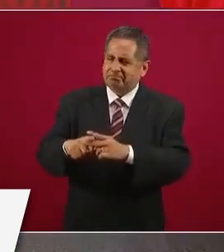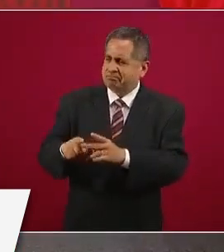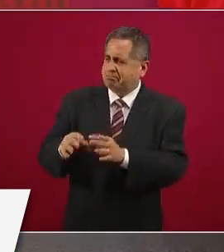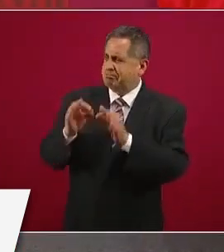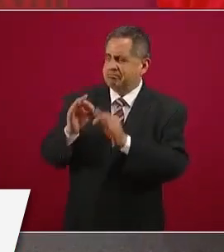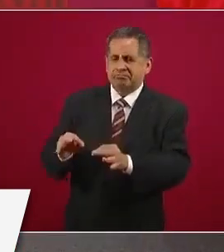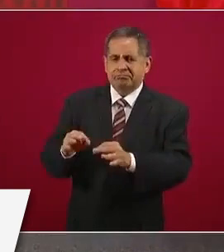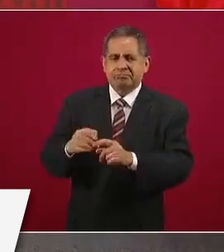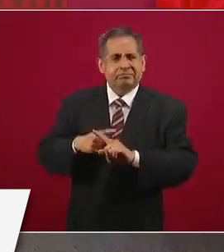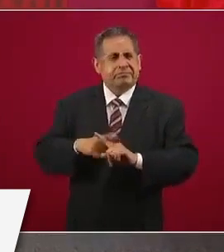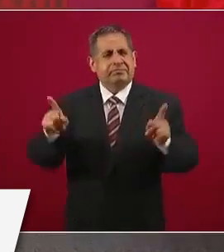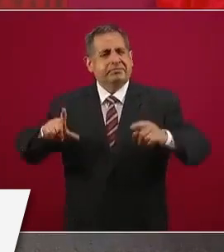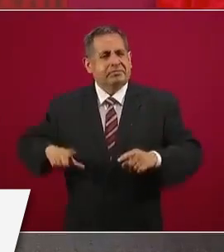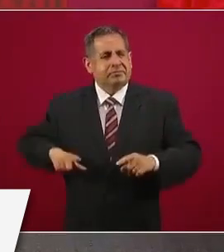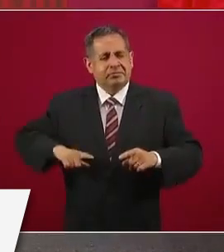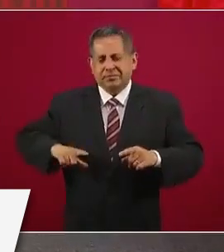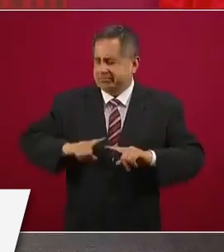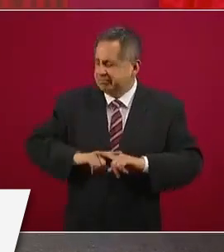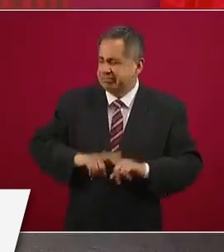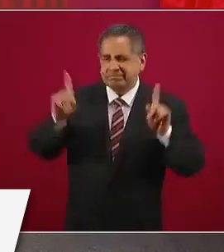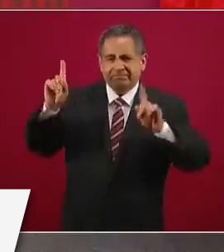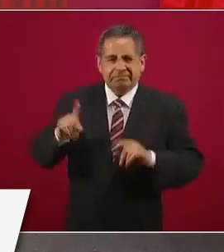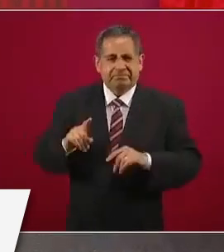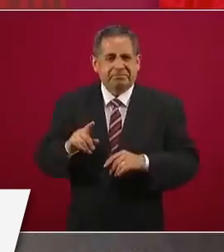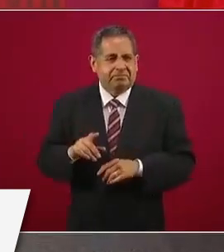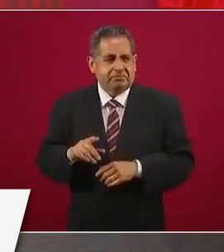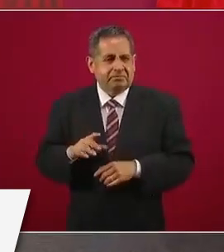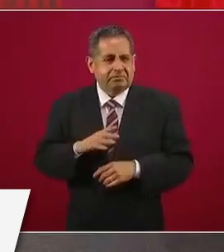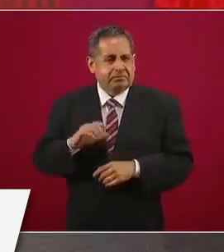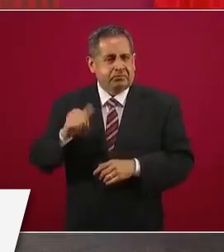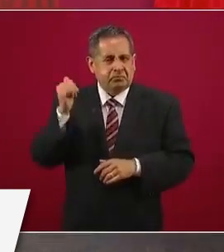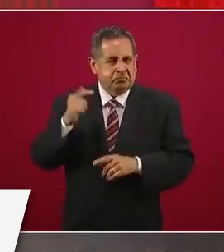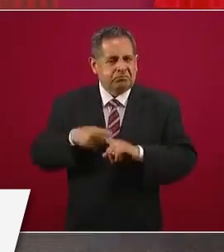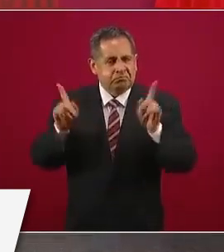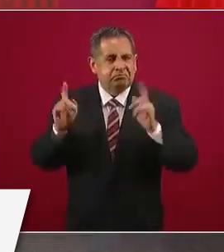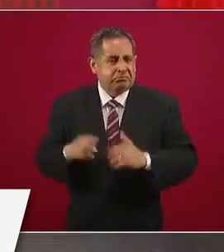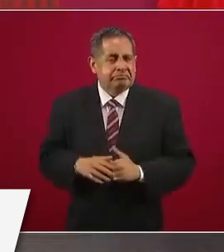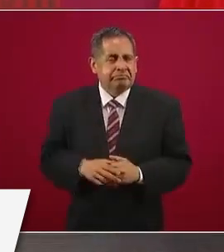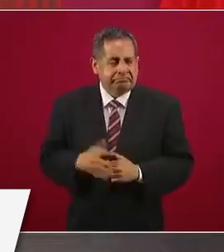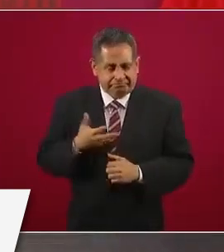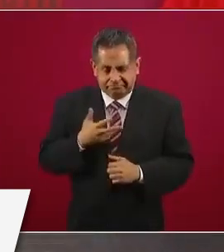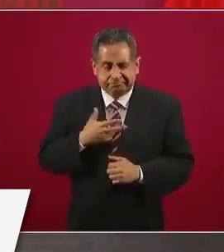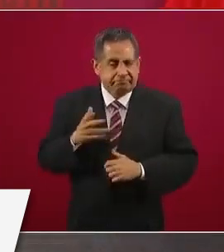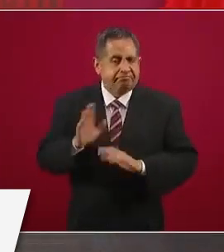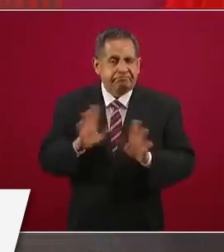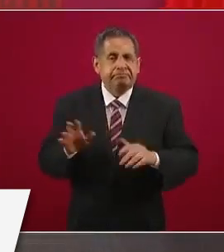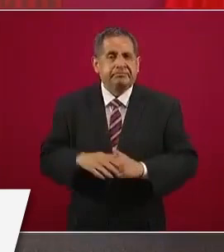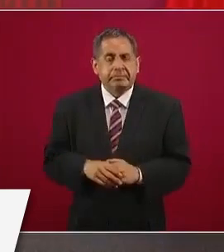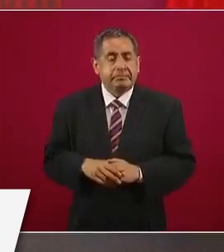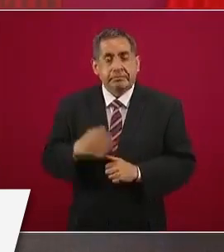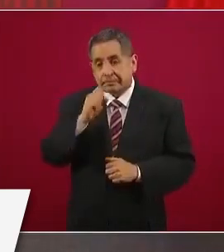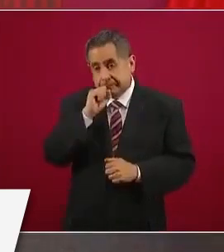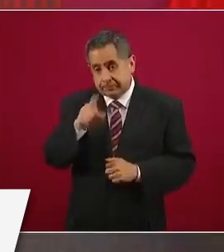es otro gobierno completamente distinto y cómo también